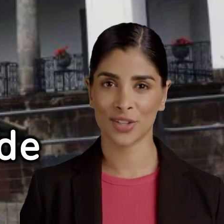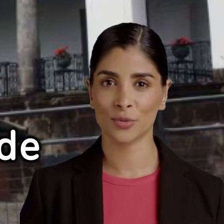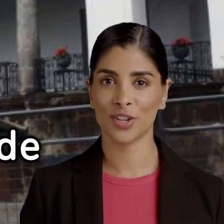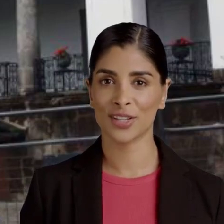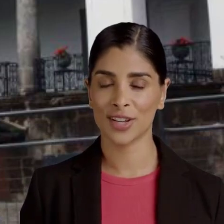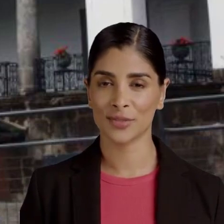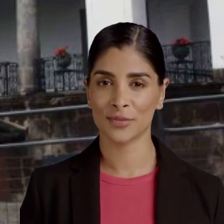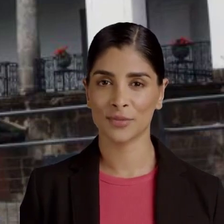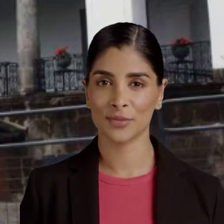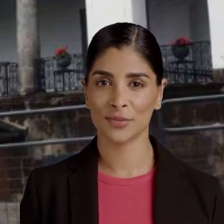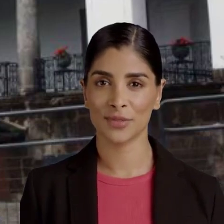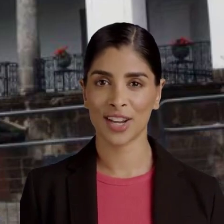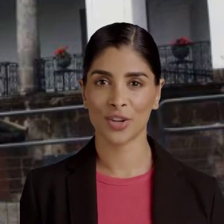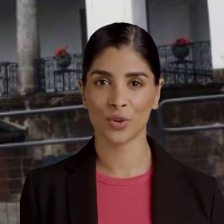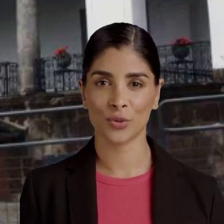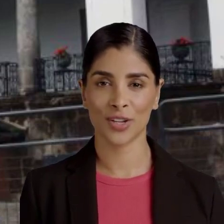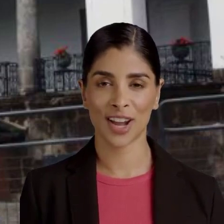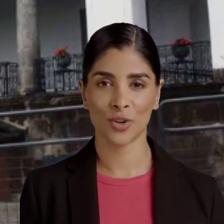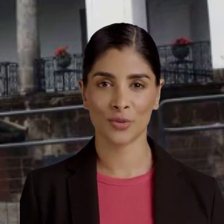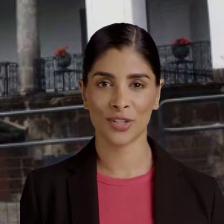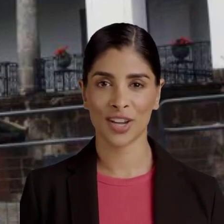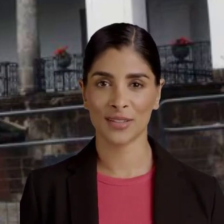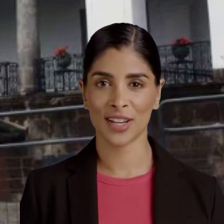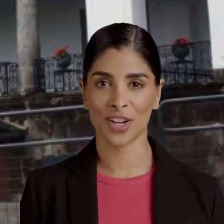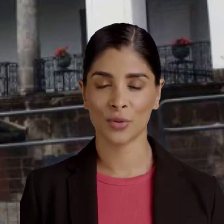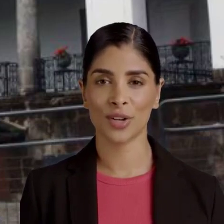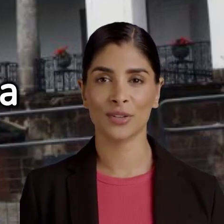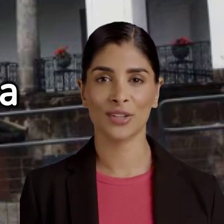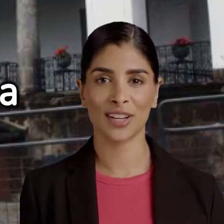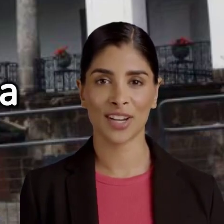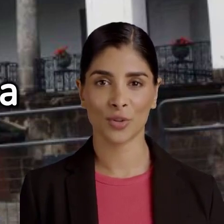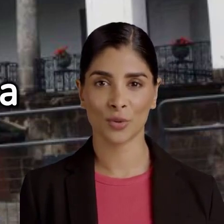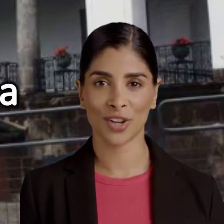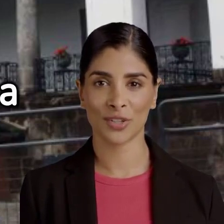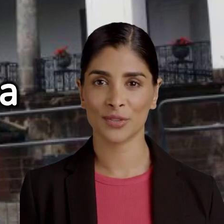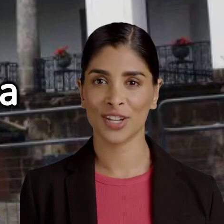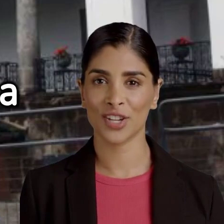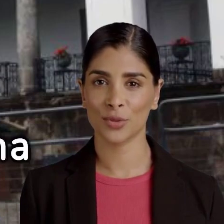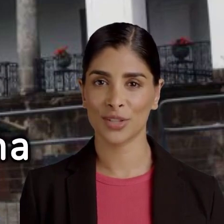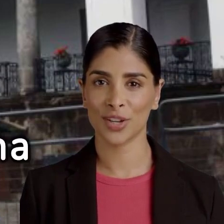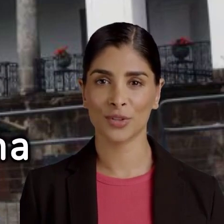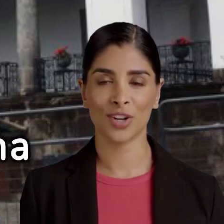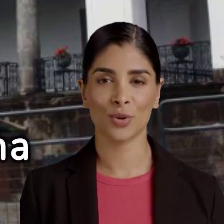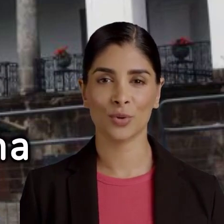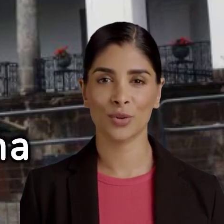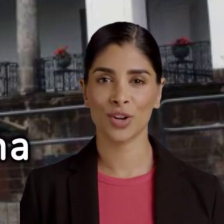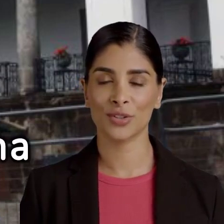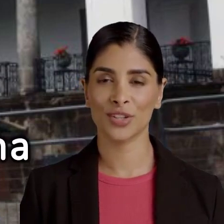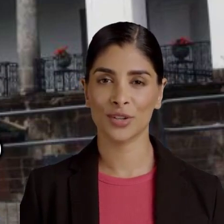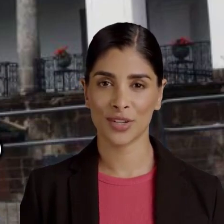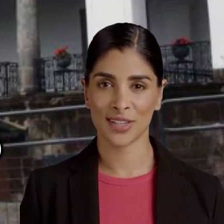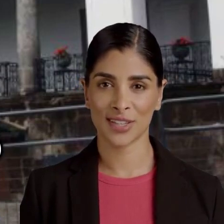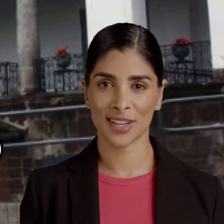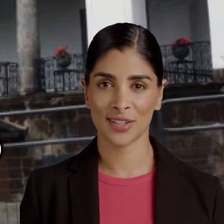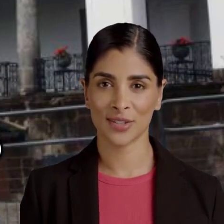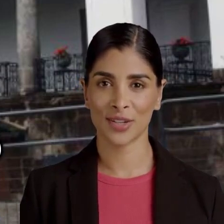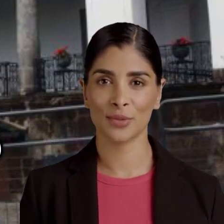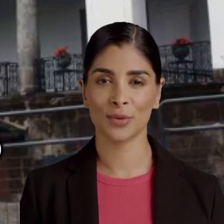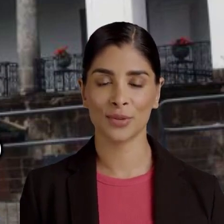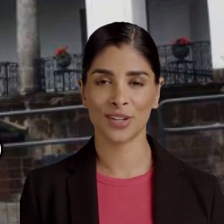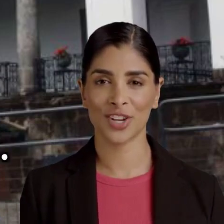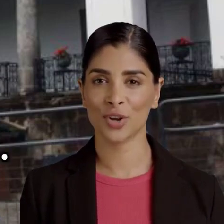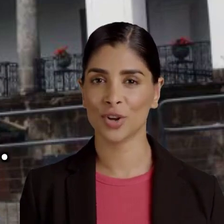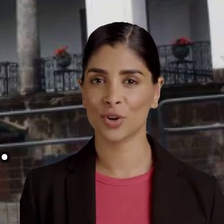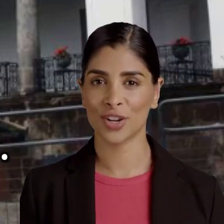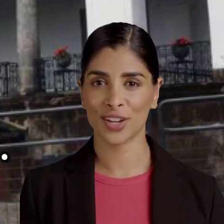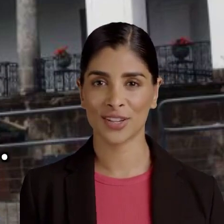relaciones de confianza en un comunicado oficial el gobierno de Daniel nooa sostiene su criterio de que hubo una concesión ilícita de asilo